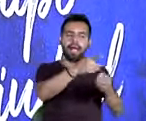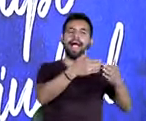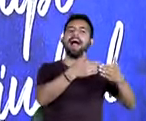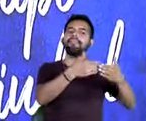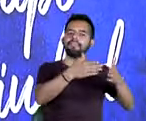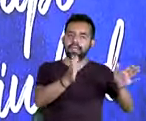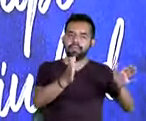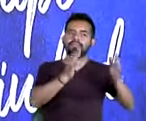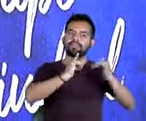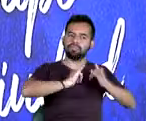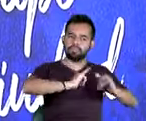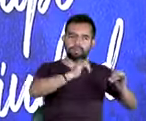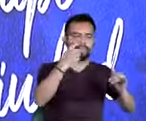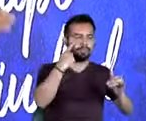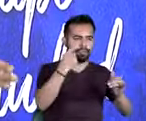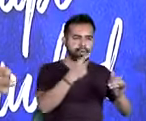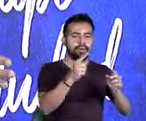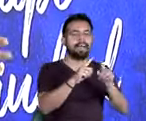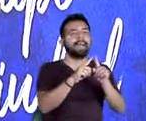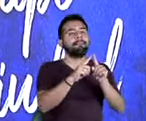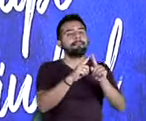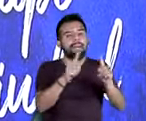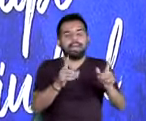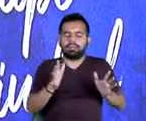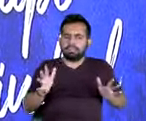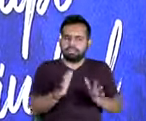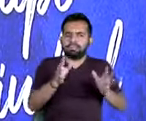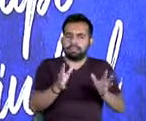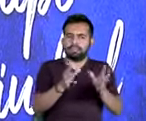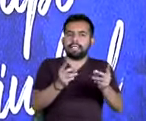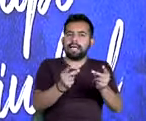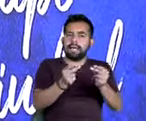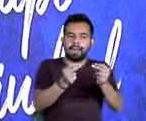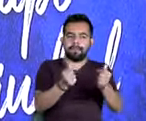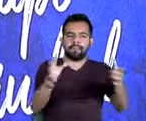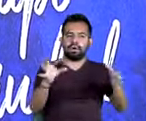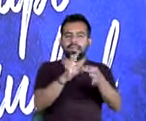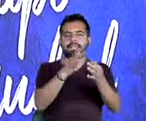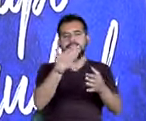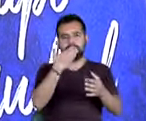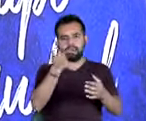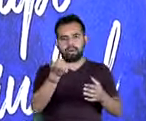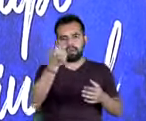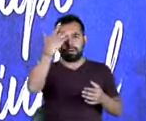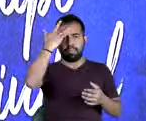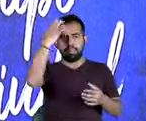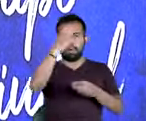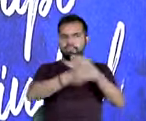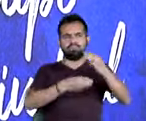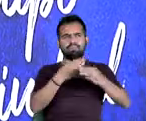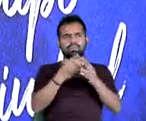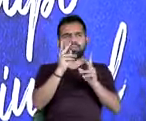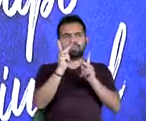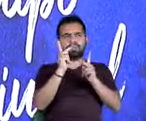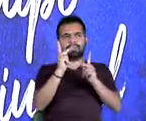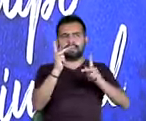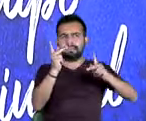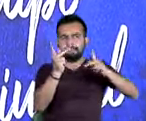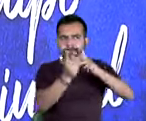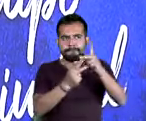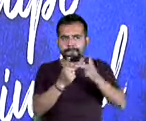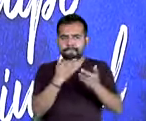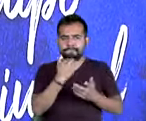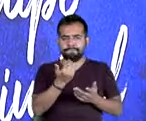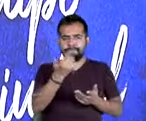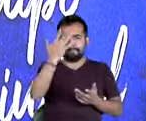forma de operación, pero les aceleremos y conectemos mejor las partes, porque están en el mundo perfecto para el país de los pretextos. No